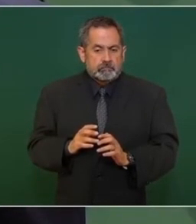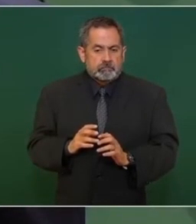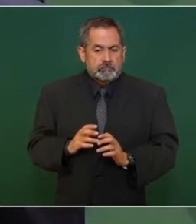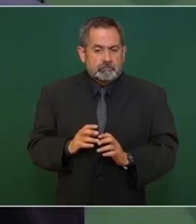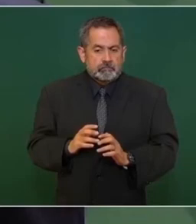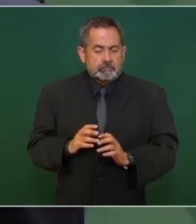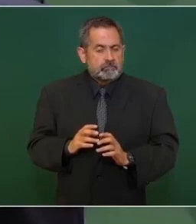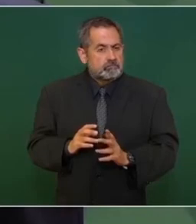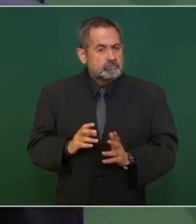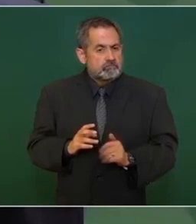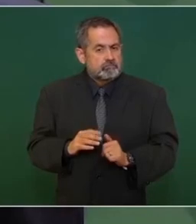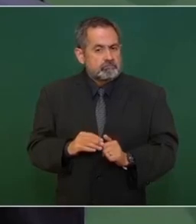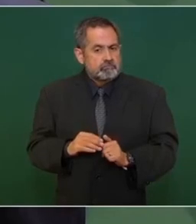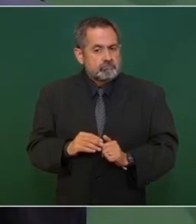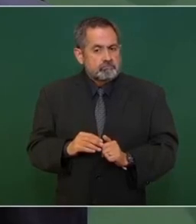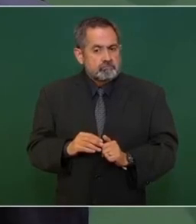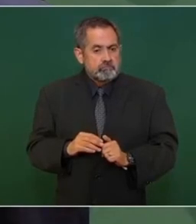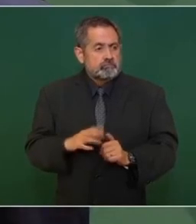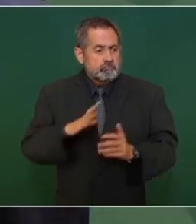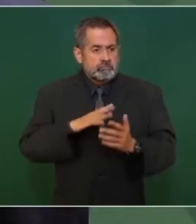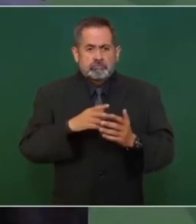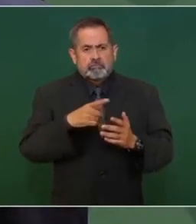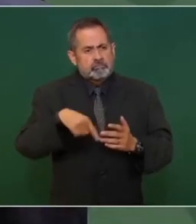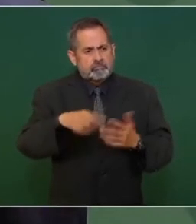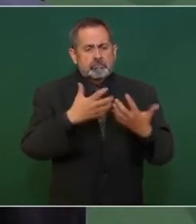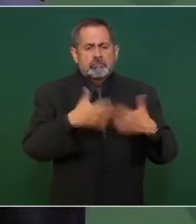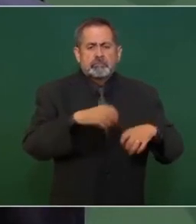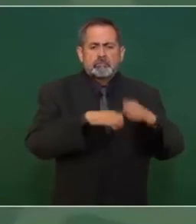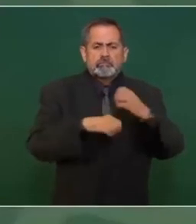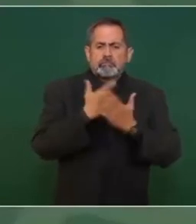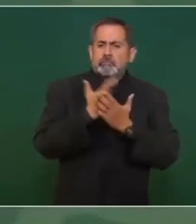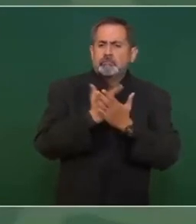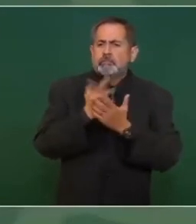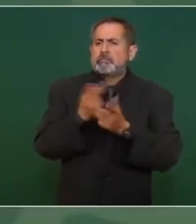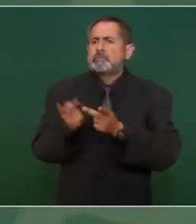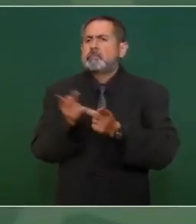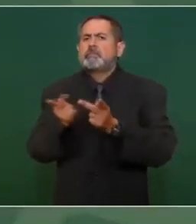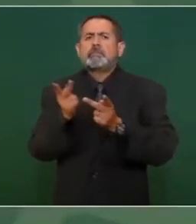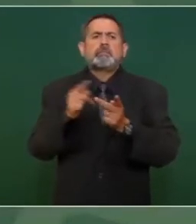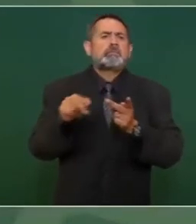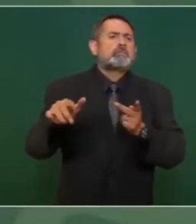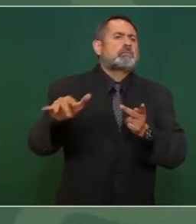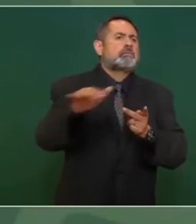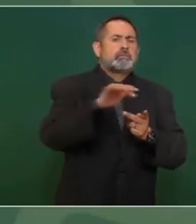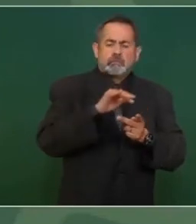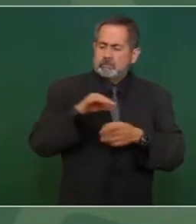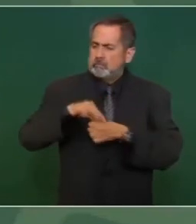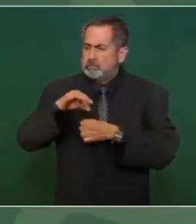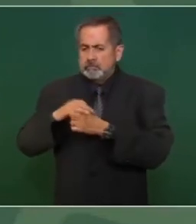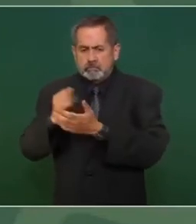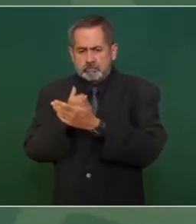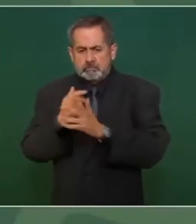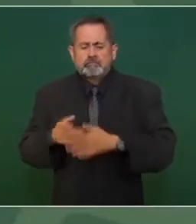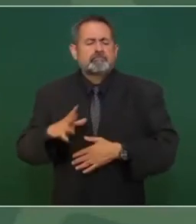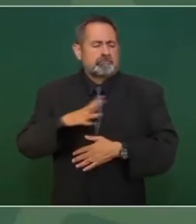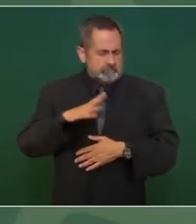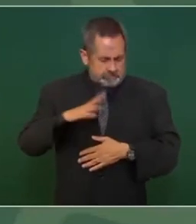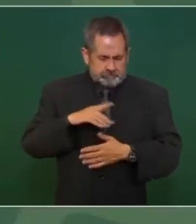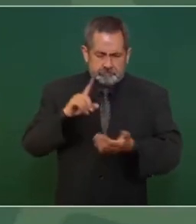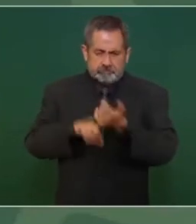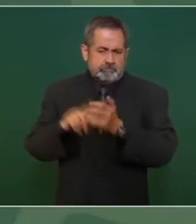muy buenas encuestadoras y está demostrado